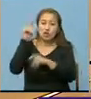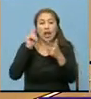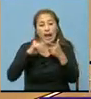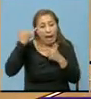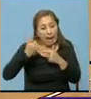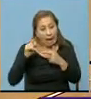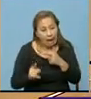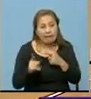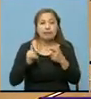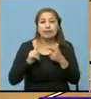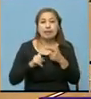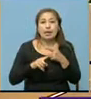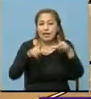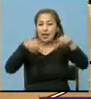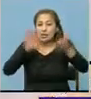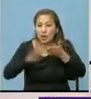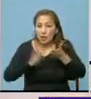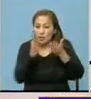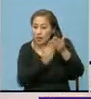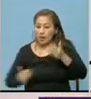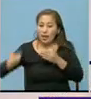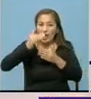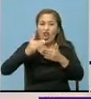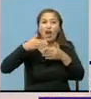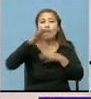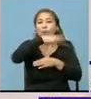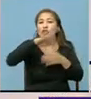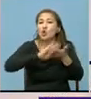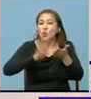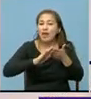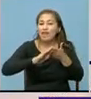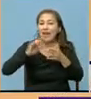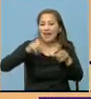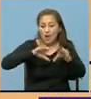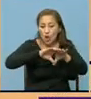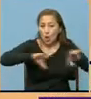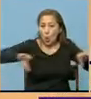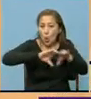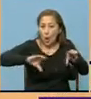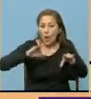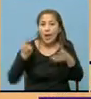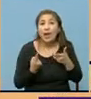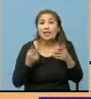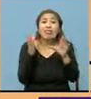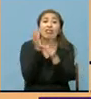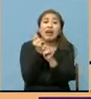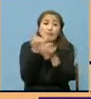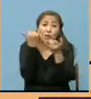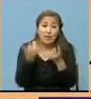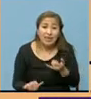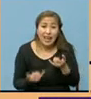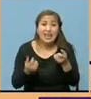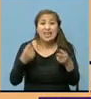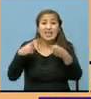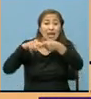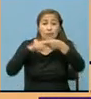por nombrarte algunas el acceso al barrio islas malvinas desagües pluviales que se hicieron medio de transporte y equipo